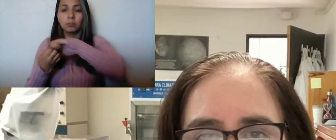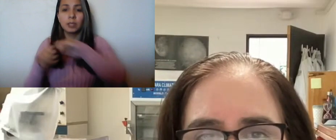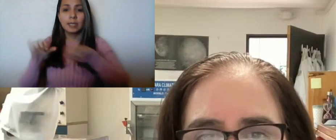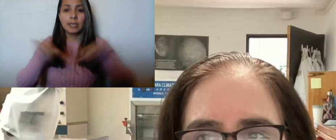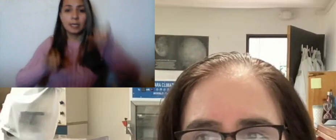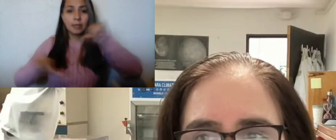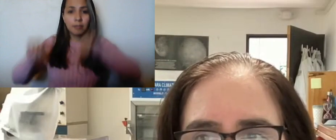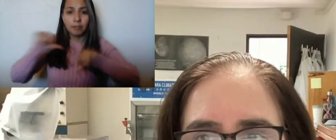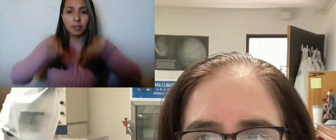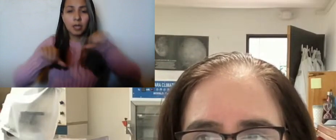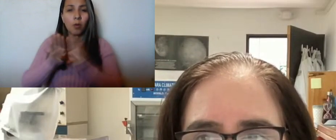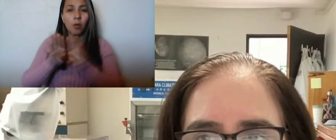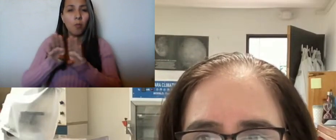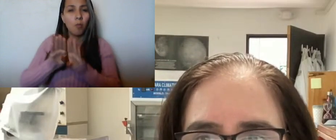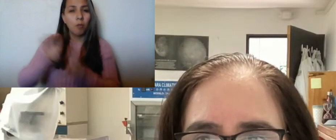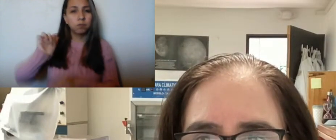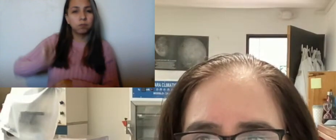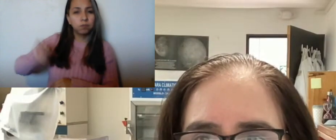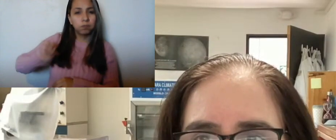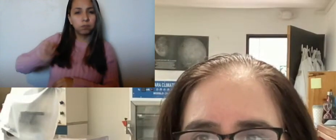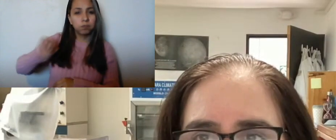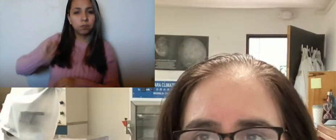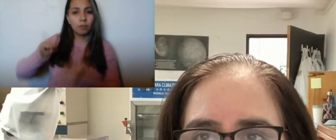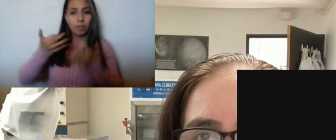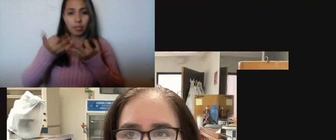tierra primitiva.